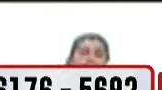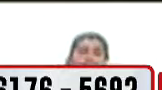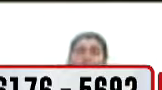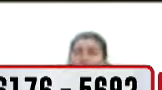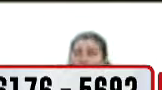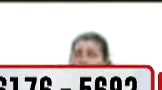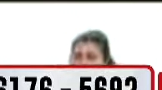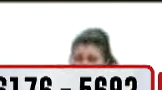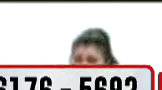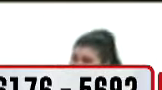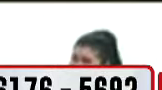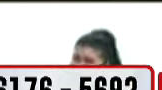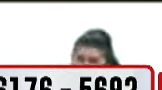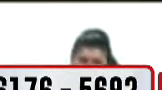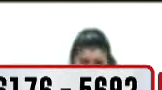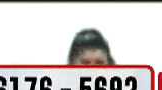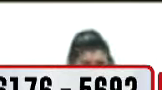damos emergencias y facultades delegadas.